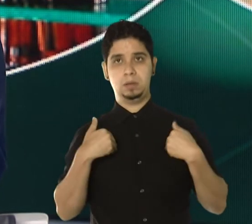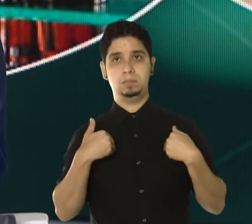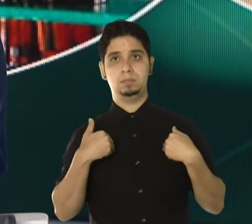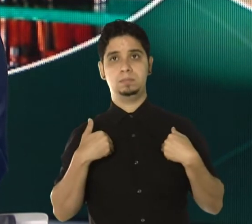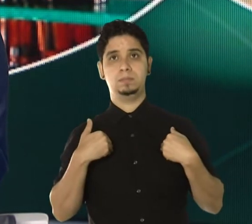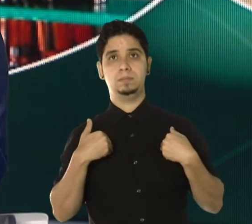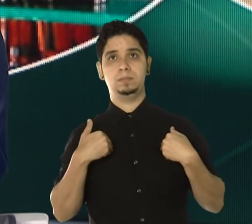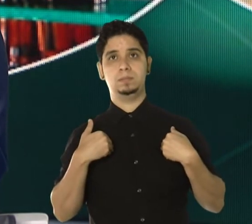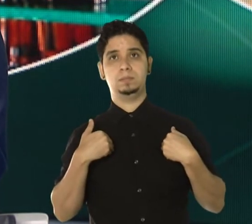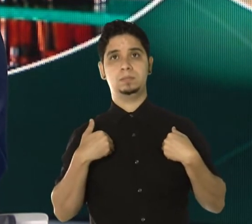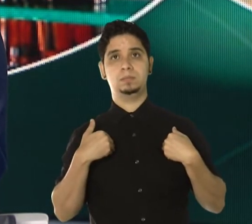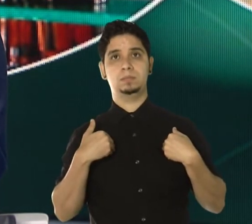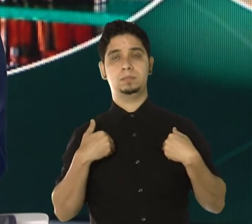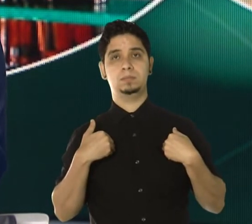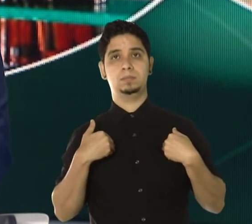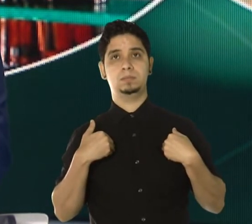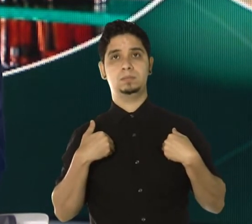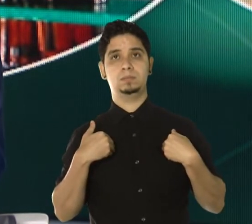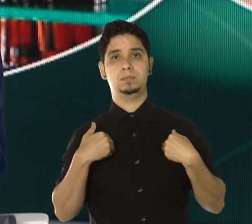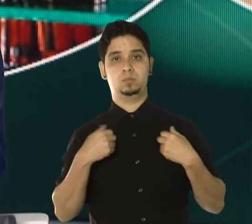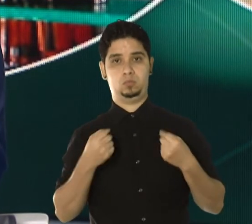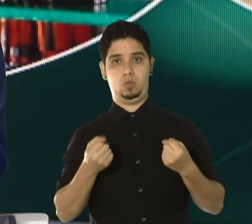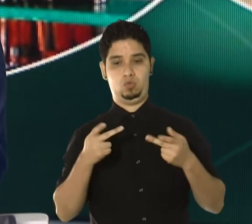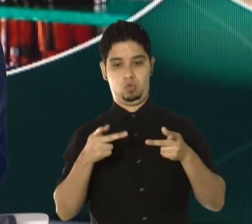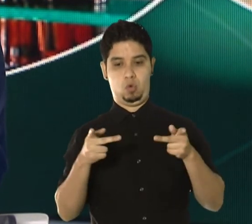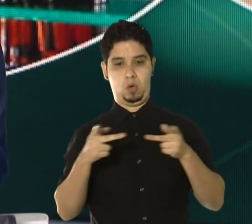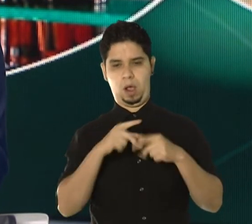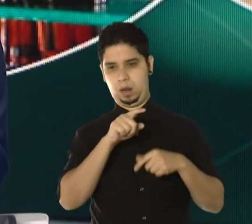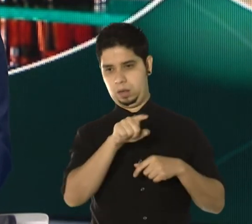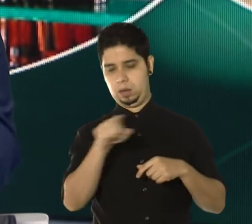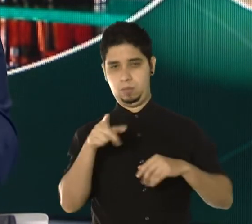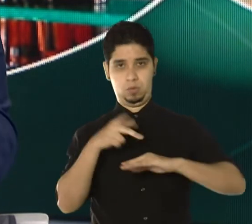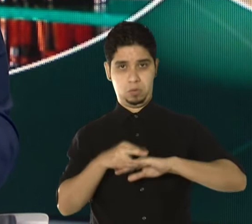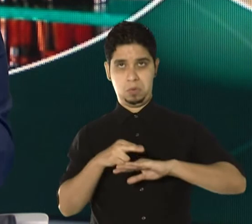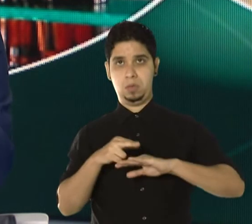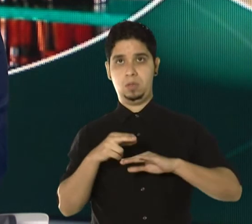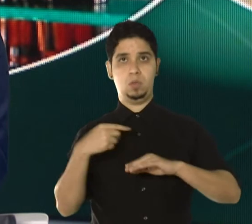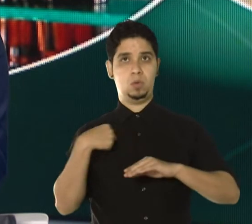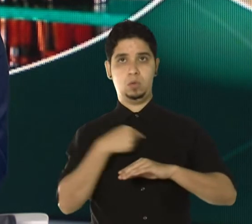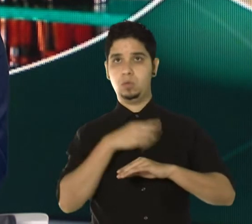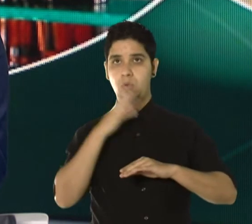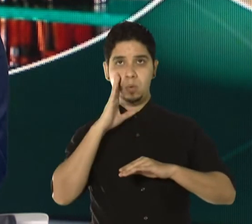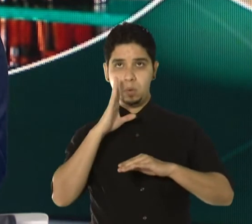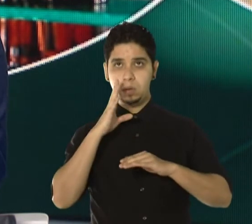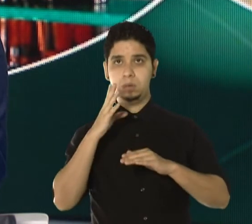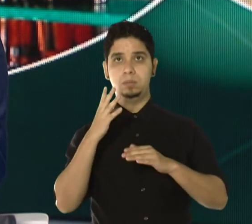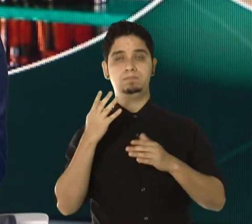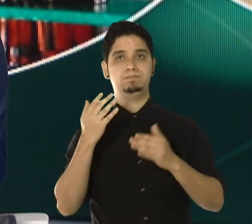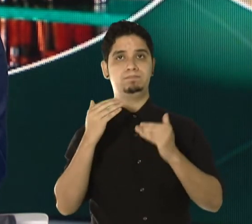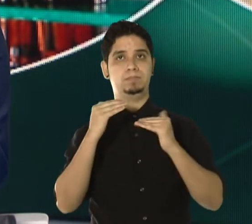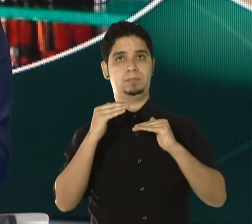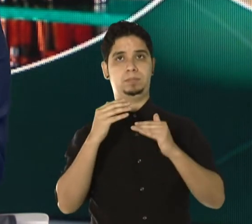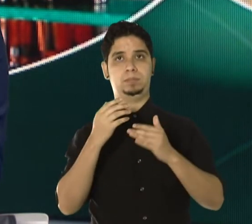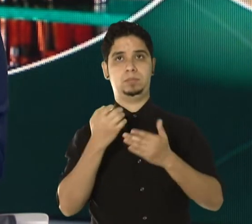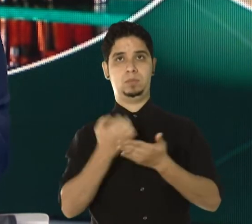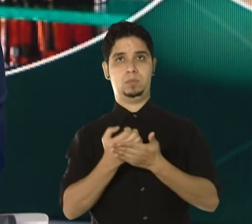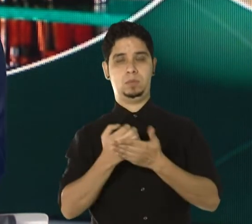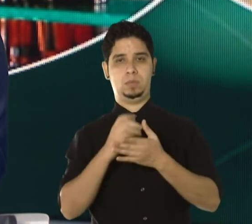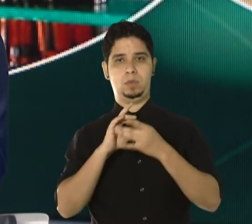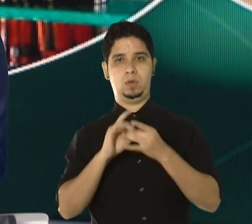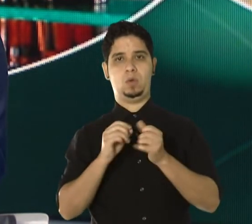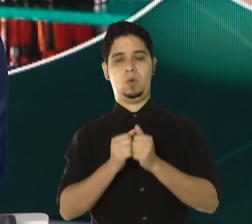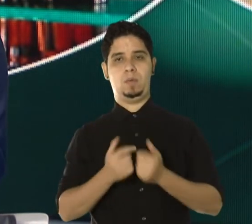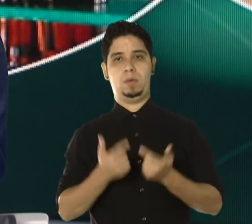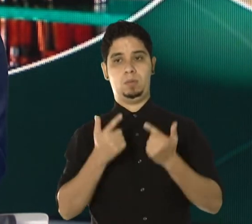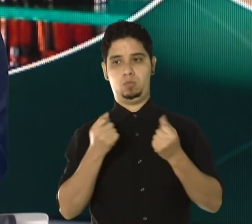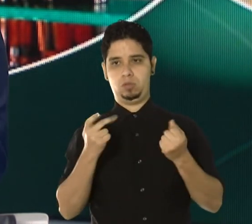¿verdad? Y en muchos lugares en Puerto Rico, y vamos a hablar de los límites de ingreso de vivienda, ¿verdad? En muchos